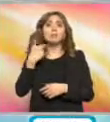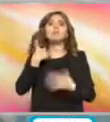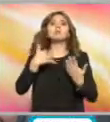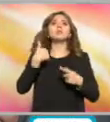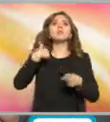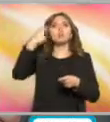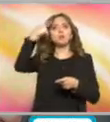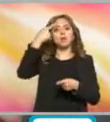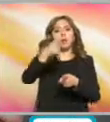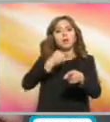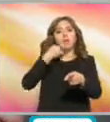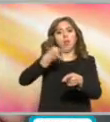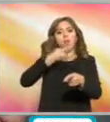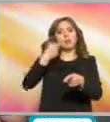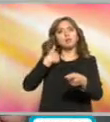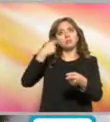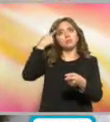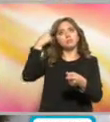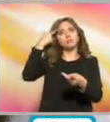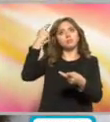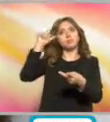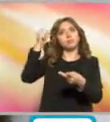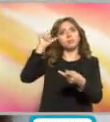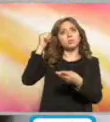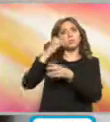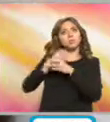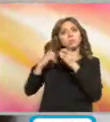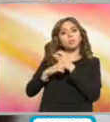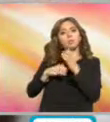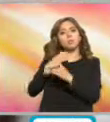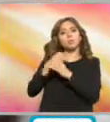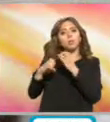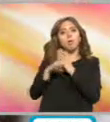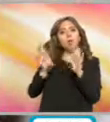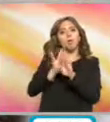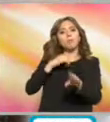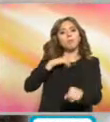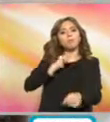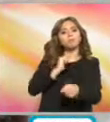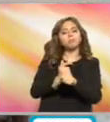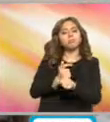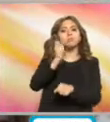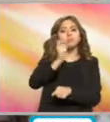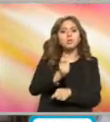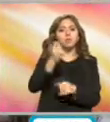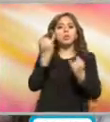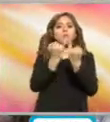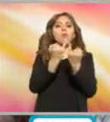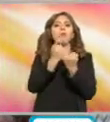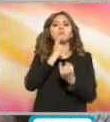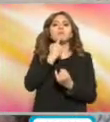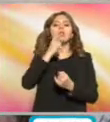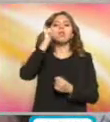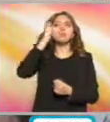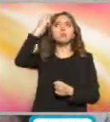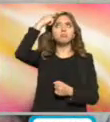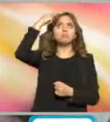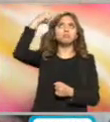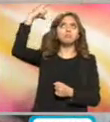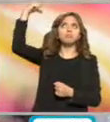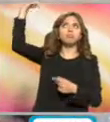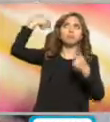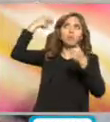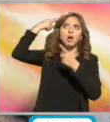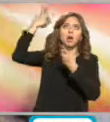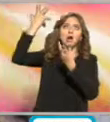hacer varias cosas, y eso se nota en la mirada. Como en los dibujos animados que sale la nubecita aquí. Exactamente. Y es proyectando lo que